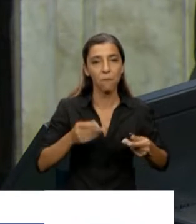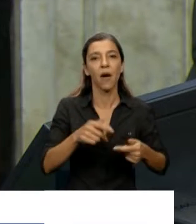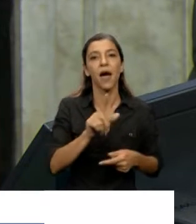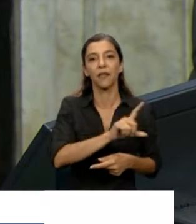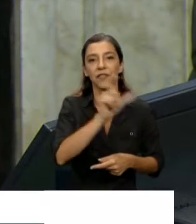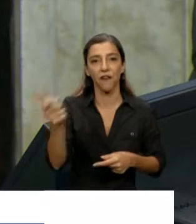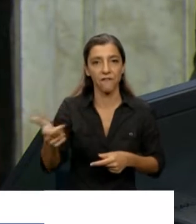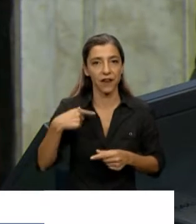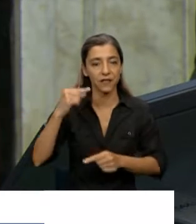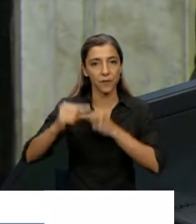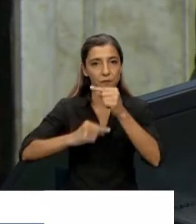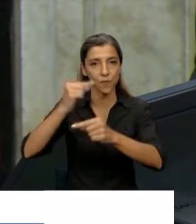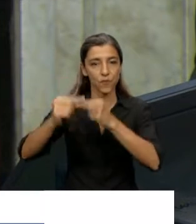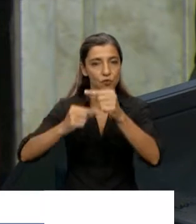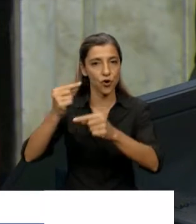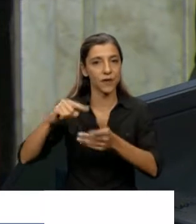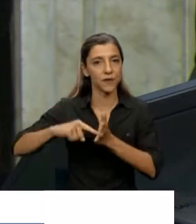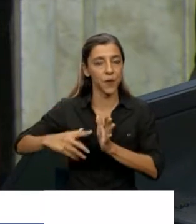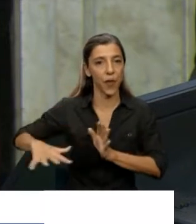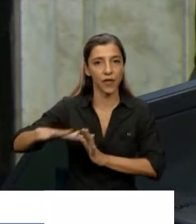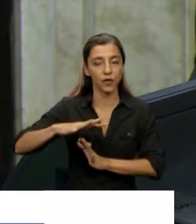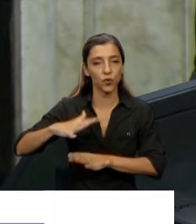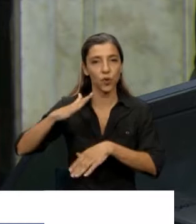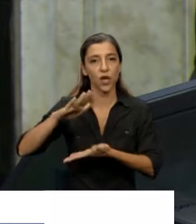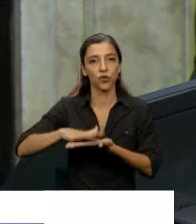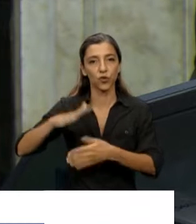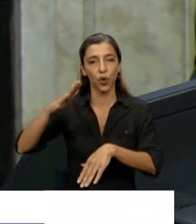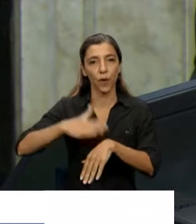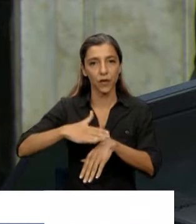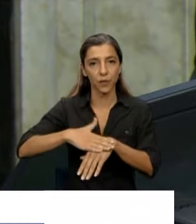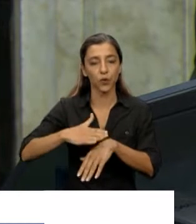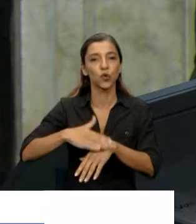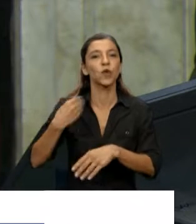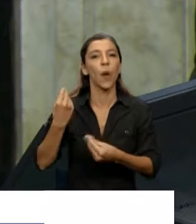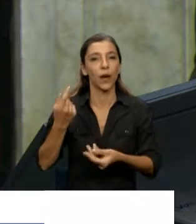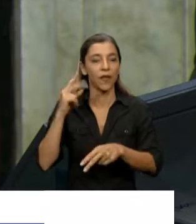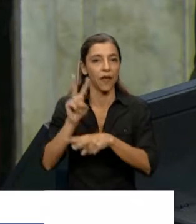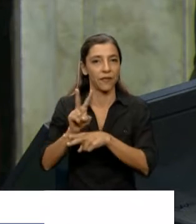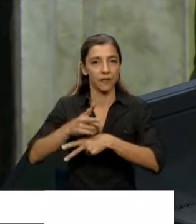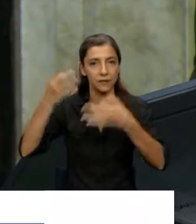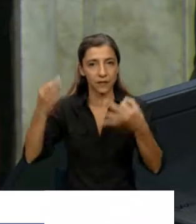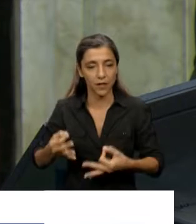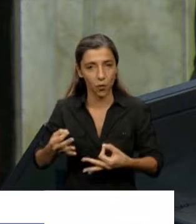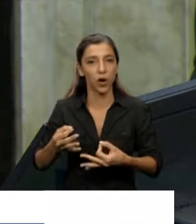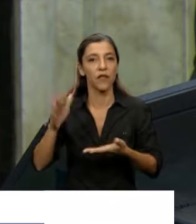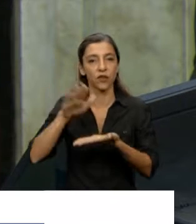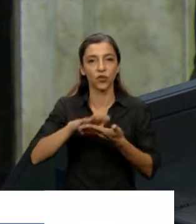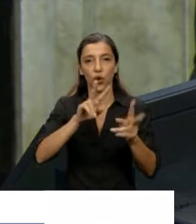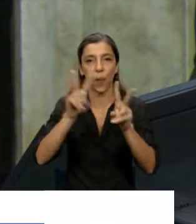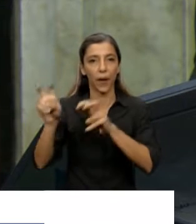Ciudad Autónoma de Buenos Aires de facultades y funciones de seguridad en todas las materias no